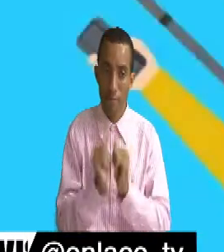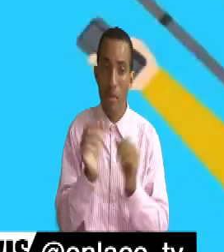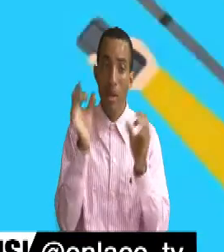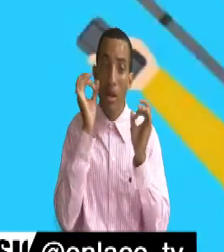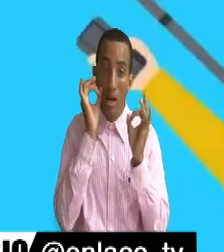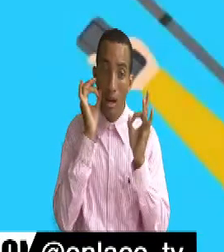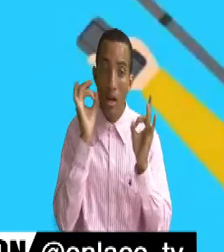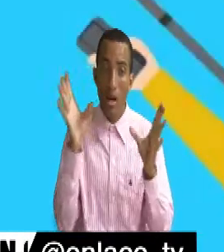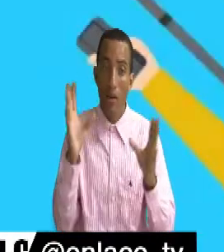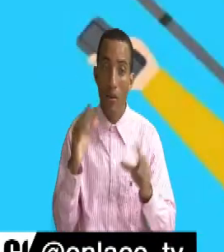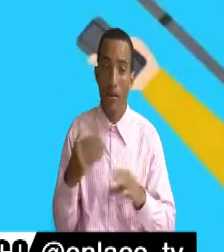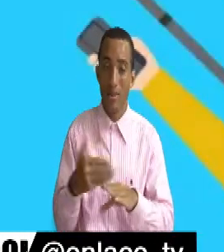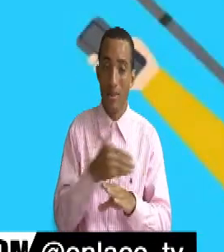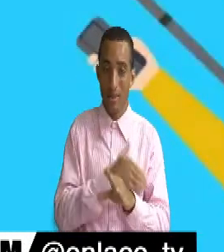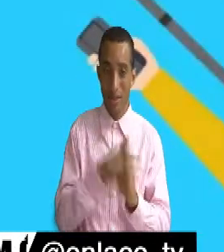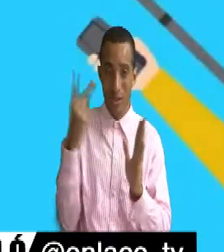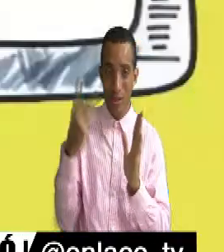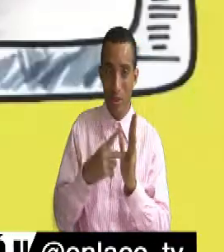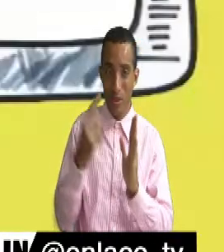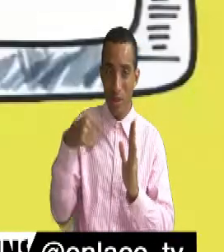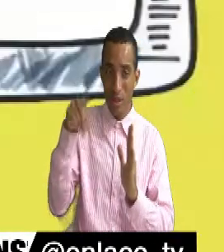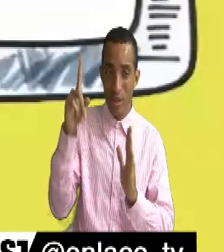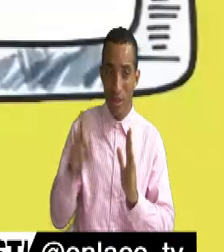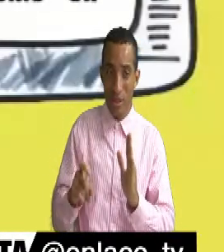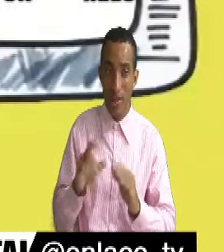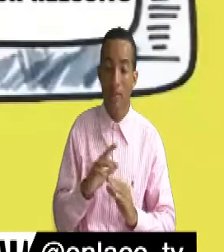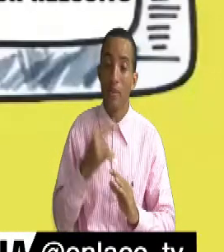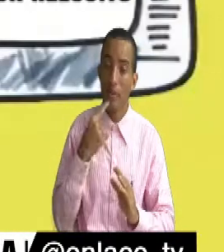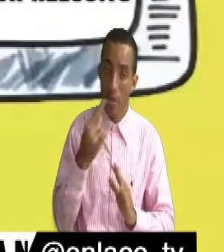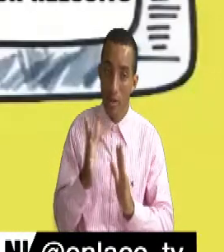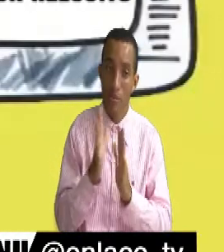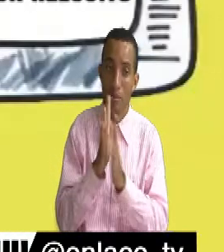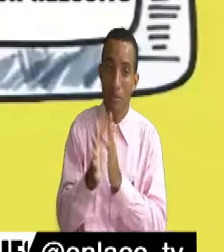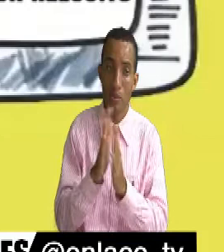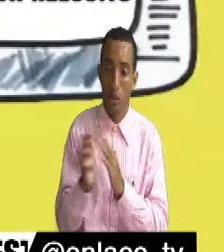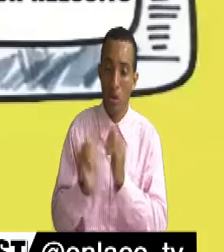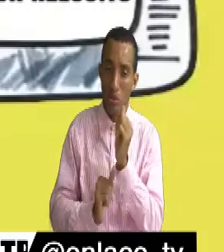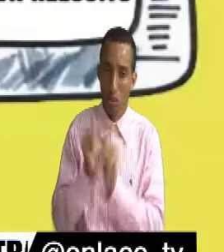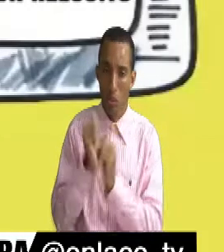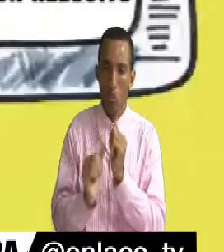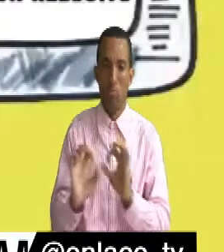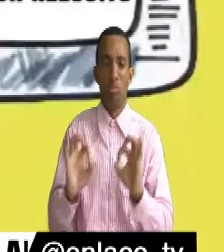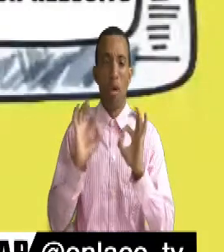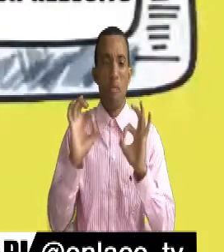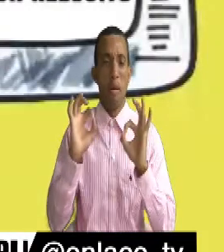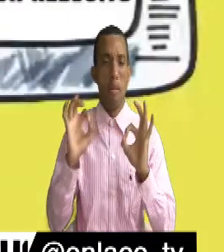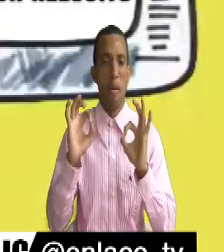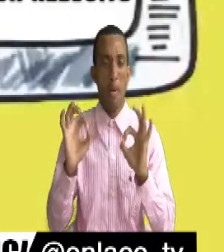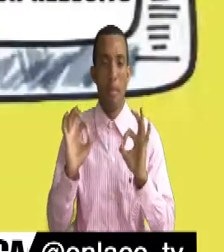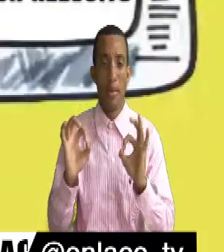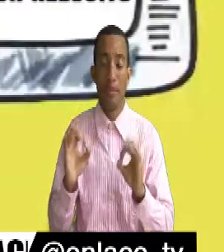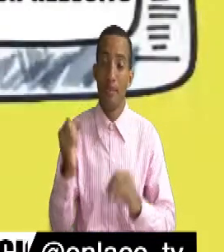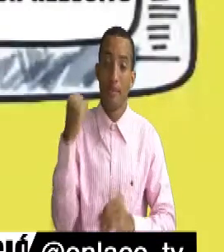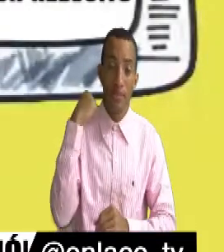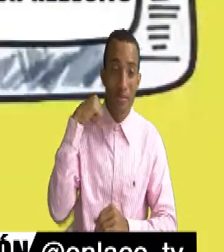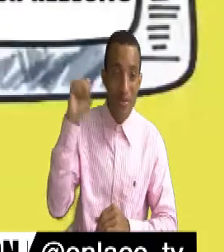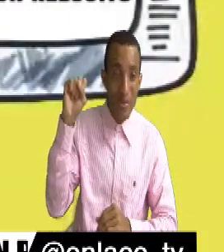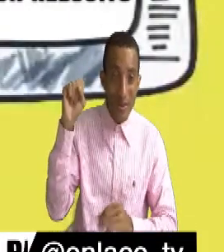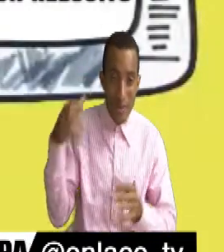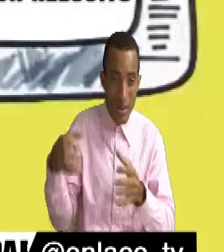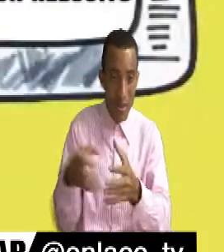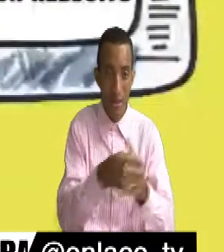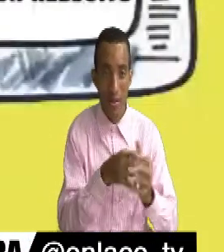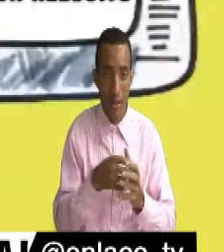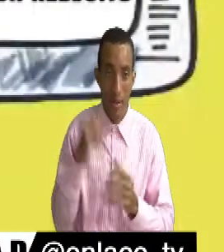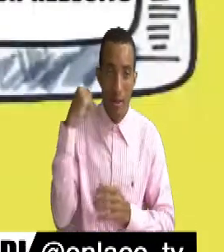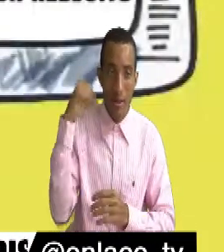A comienzos del 2016, su gerente afirmaba ante los medios que la refinería operaba como un relojito. Los dirigentes sindicales que reciben la información de los excelentes